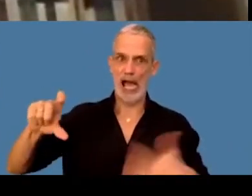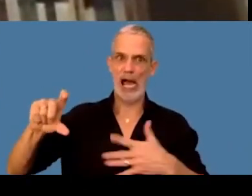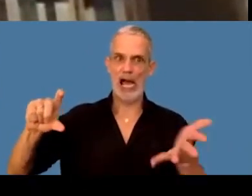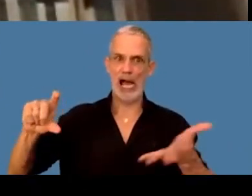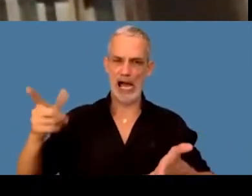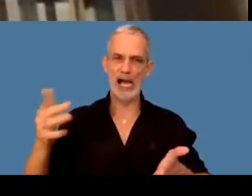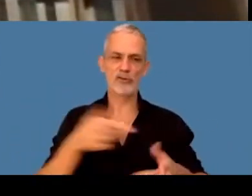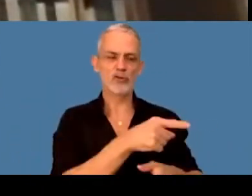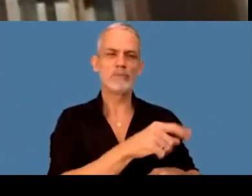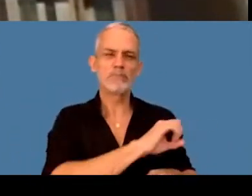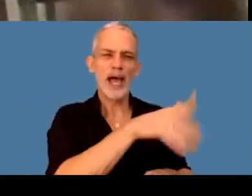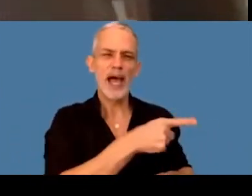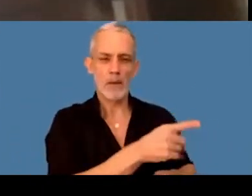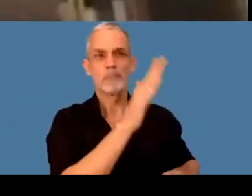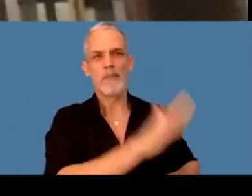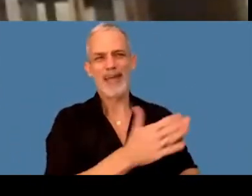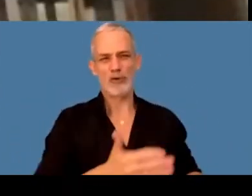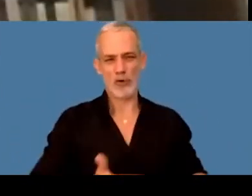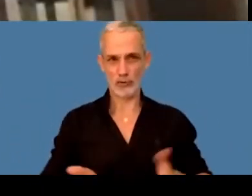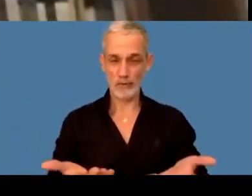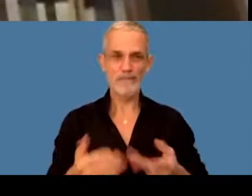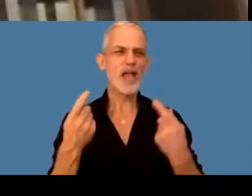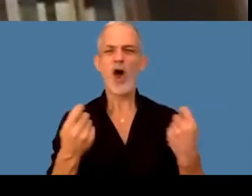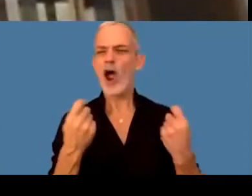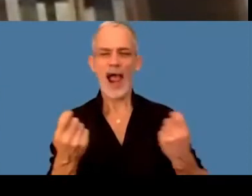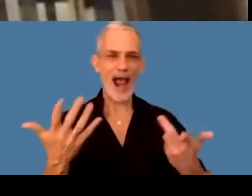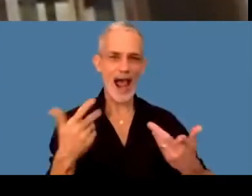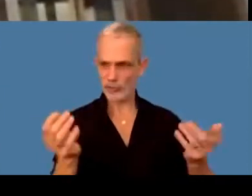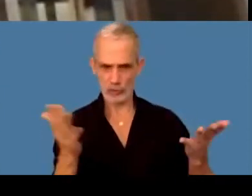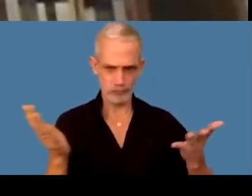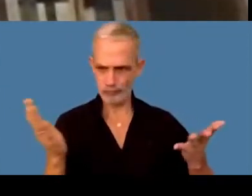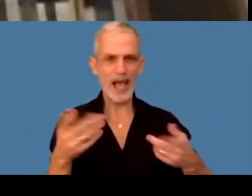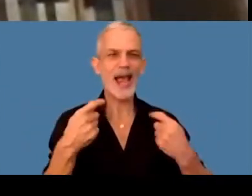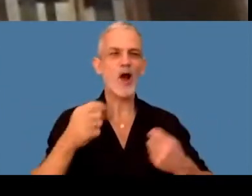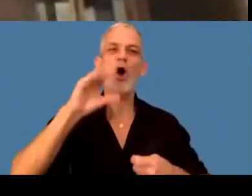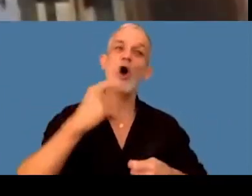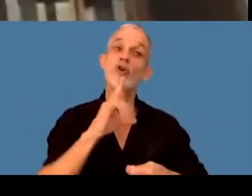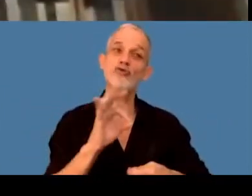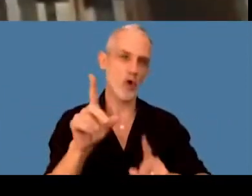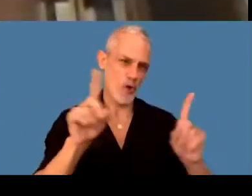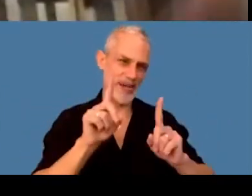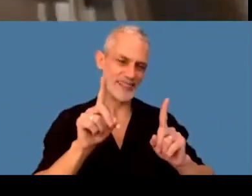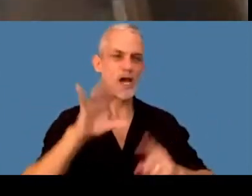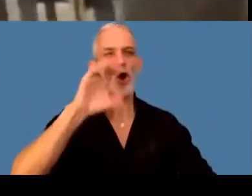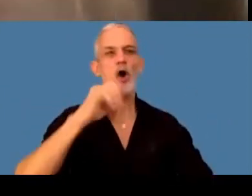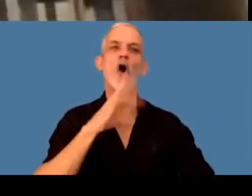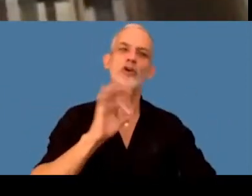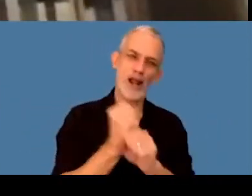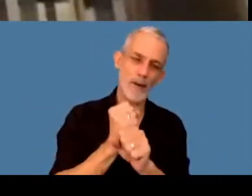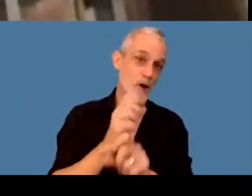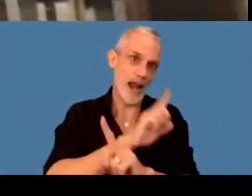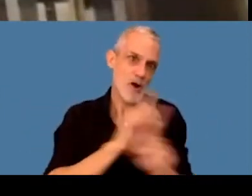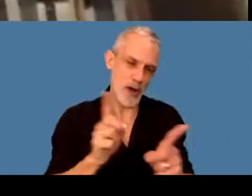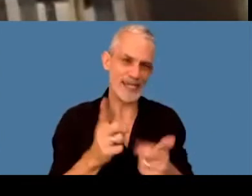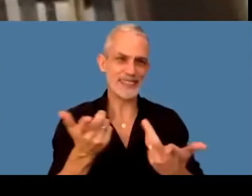bajando. El costo laboral, el más llamado costo laboral, que en realidad no digan costo laboral, porque el costo laboral para algunos